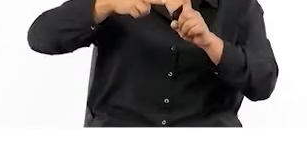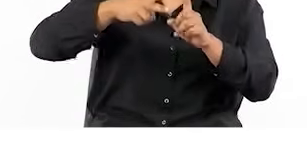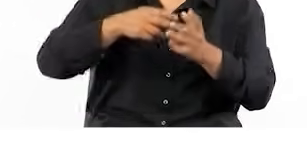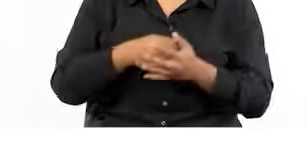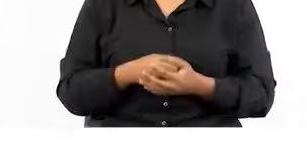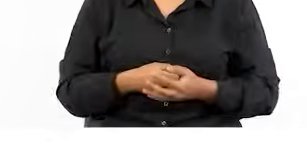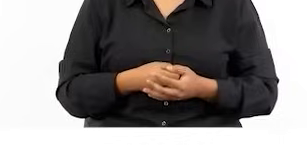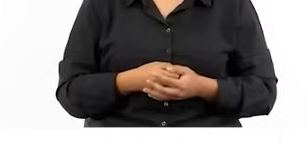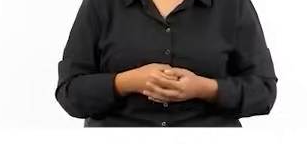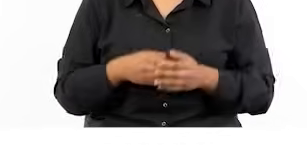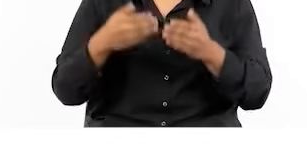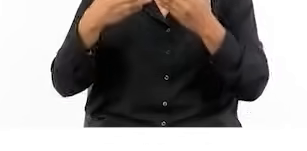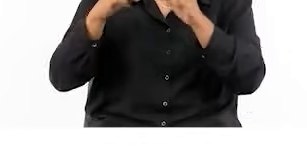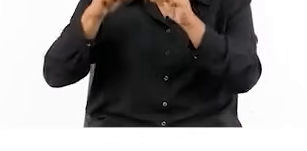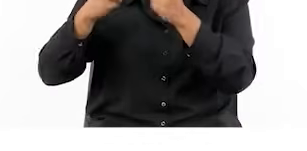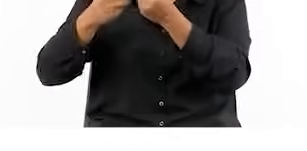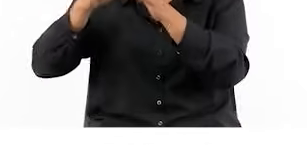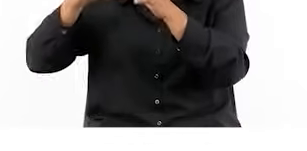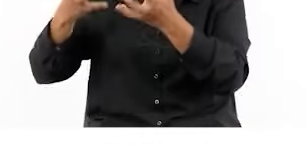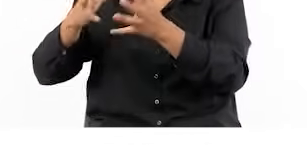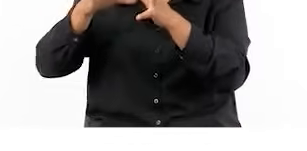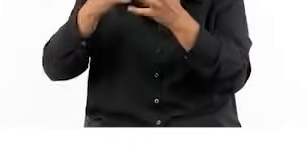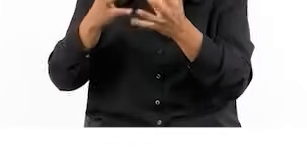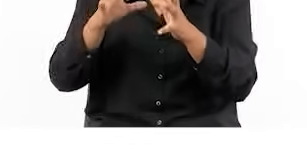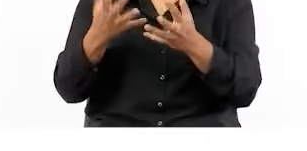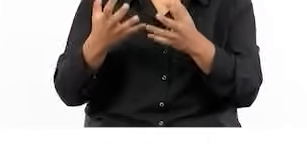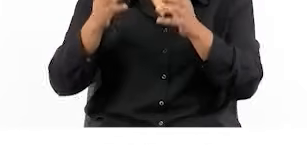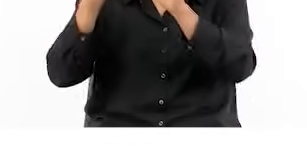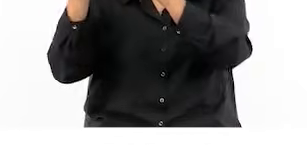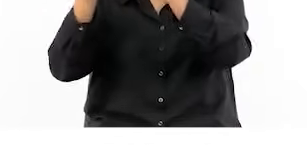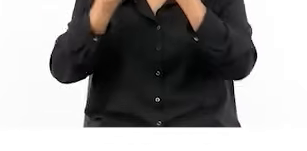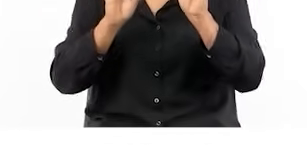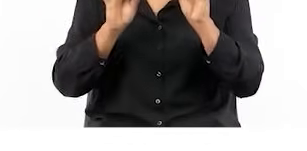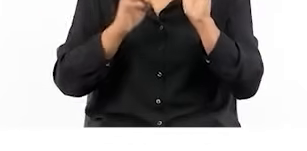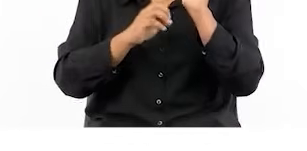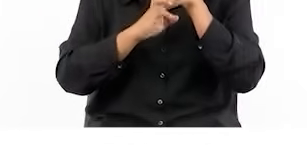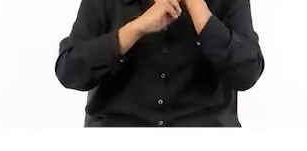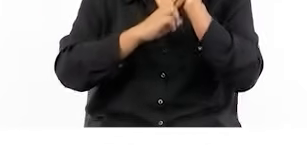Bueno, aquí pueden observar algunas características de cada una de estos tipos de